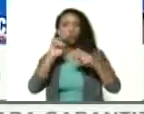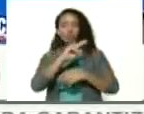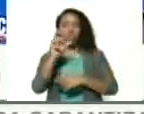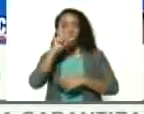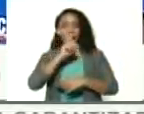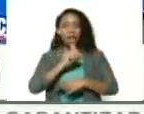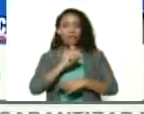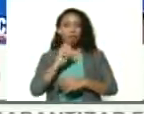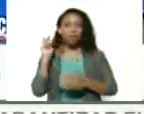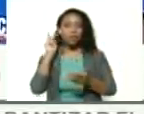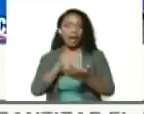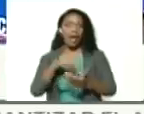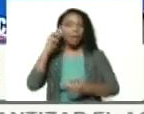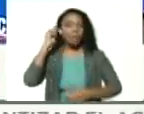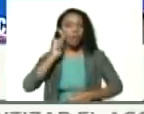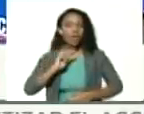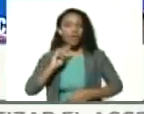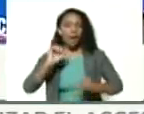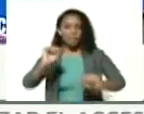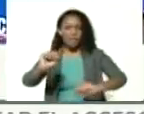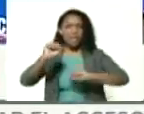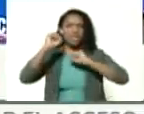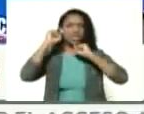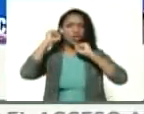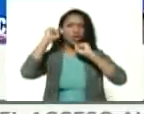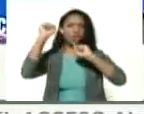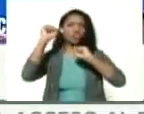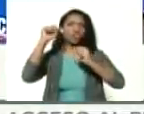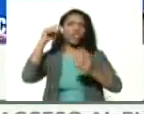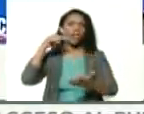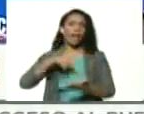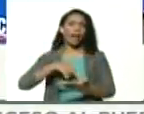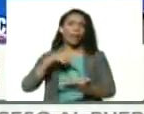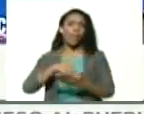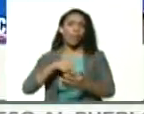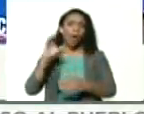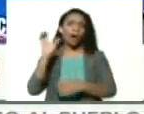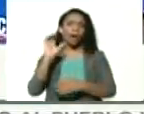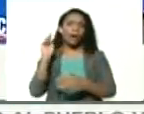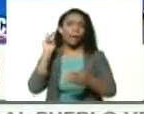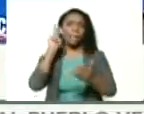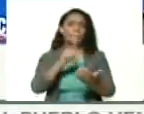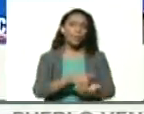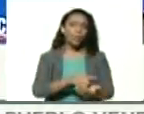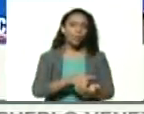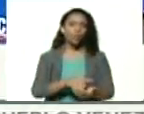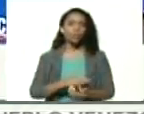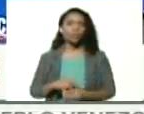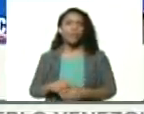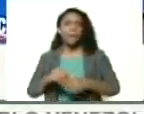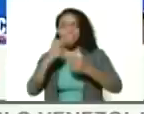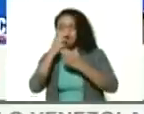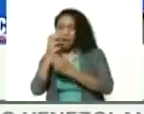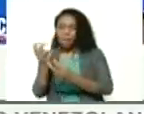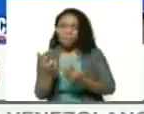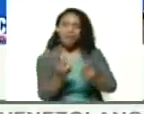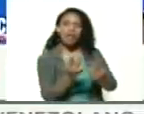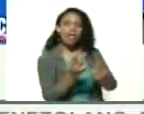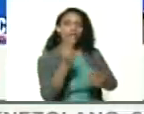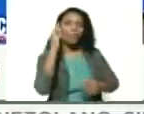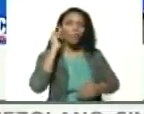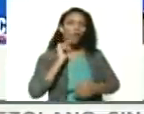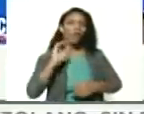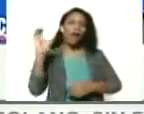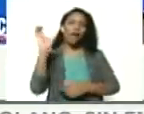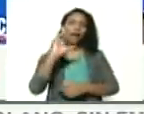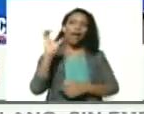años de la llegada de Bolívar victorioso desde Carabobo a Caracas. Bienvenido Bolívar a